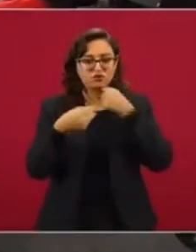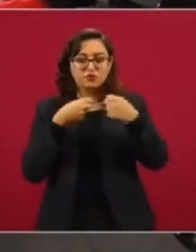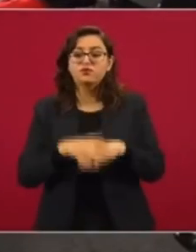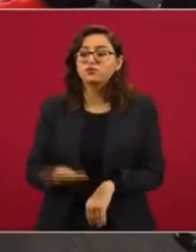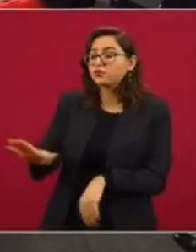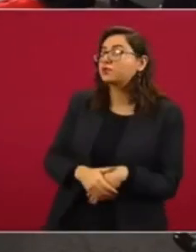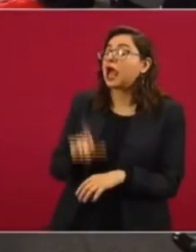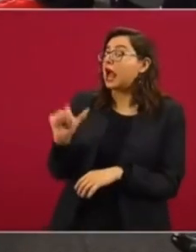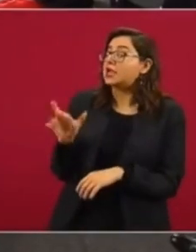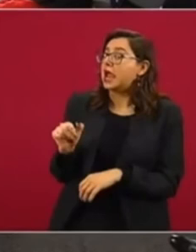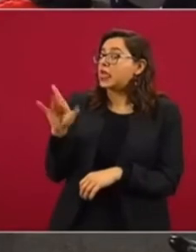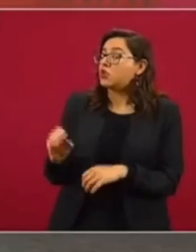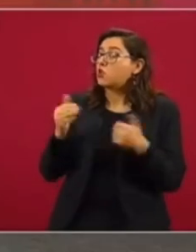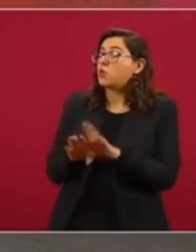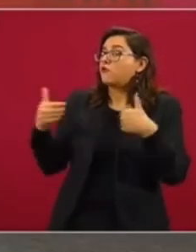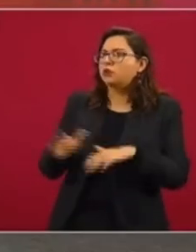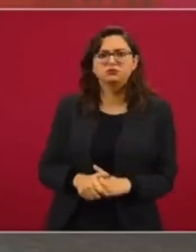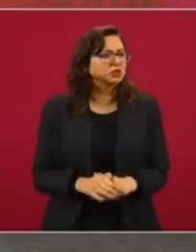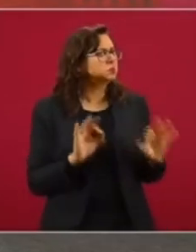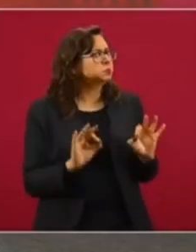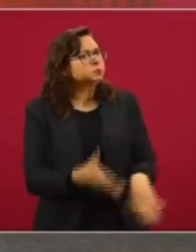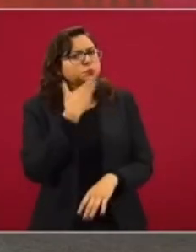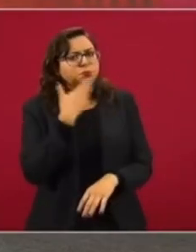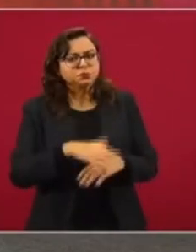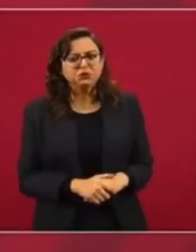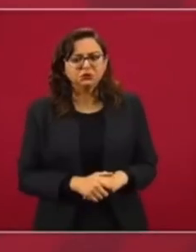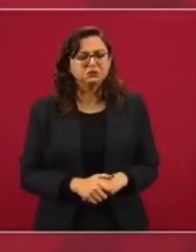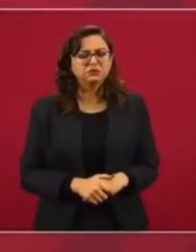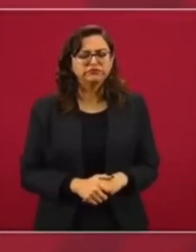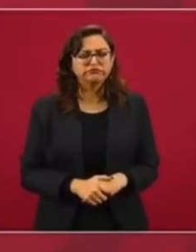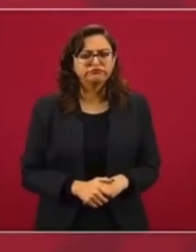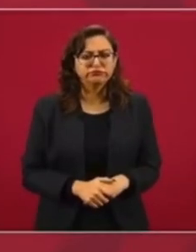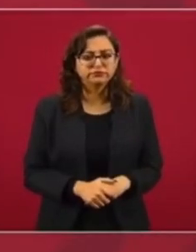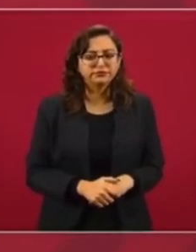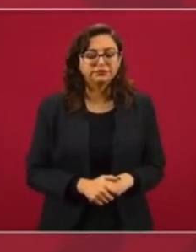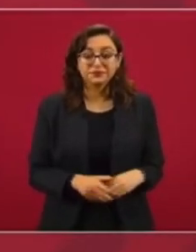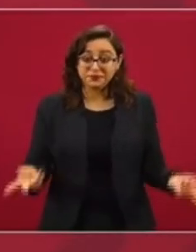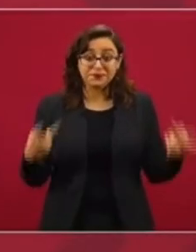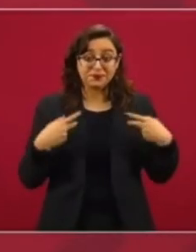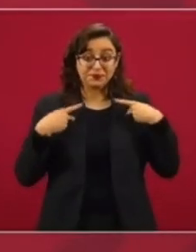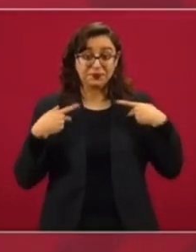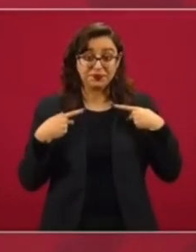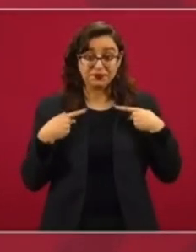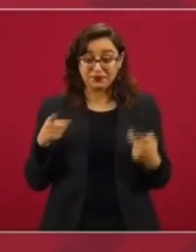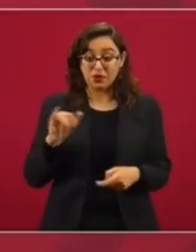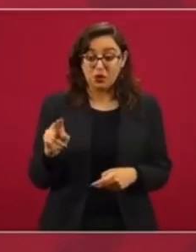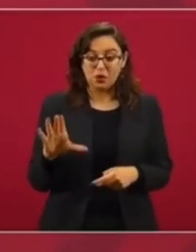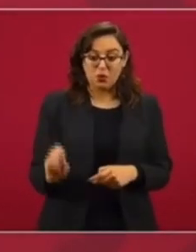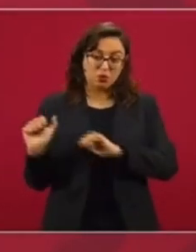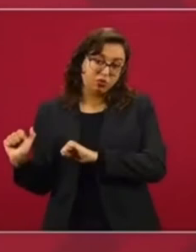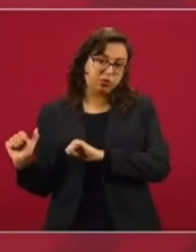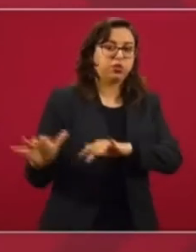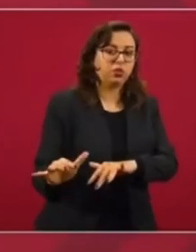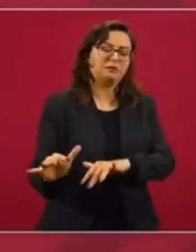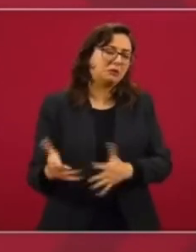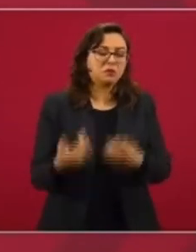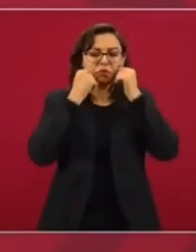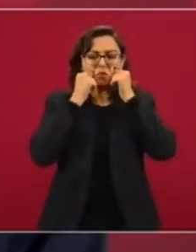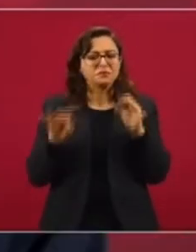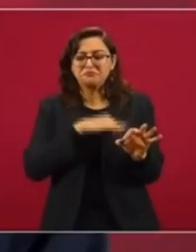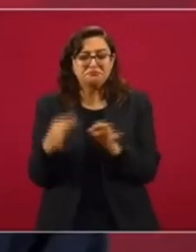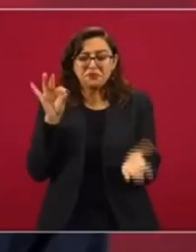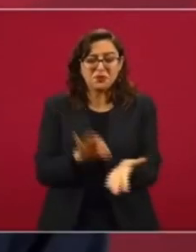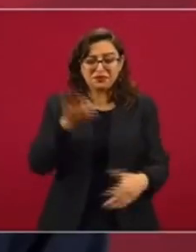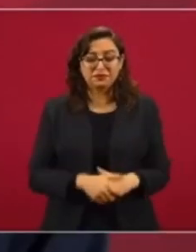Entonces, ¿cómo le fue el área? Entonces les contesté muy bien, a pesar de la gente que movió Junco. Y ya, se acabó la